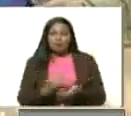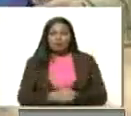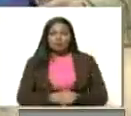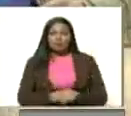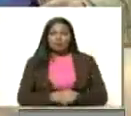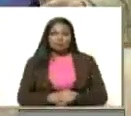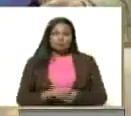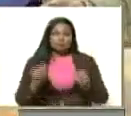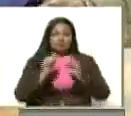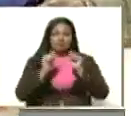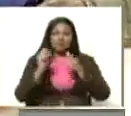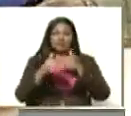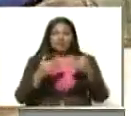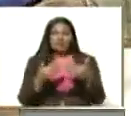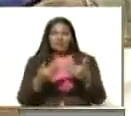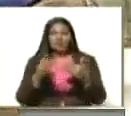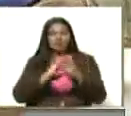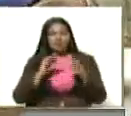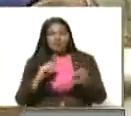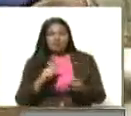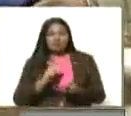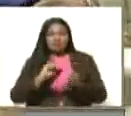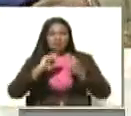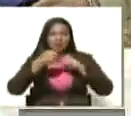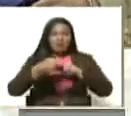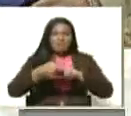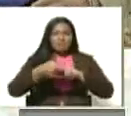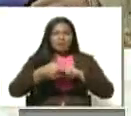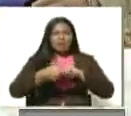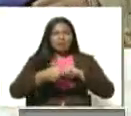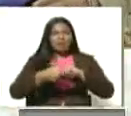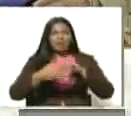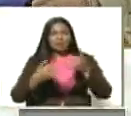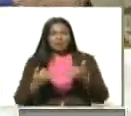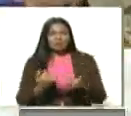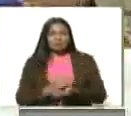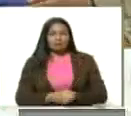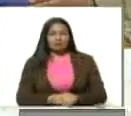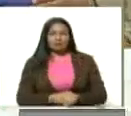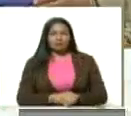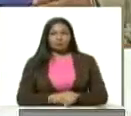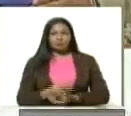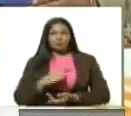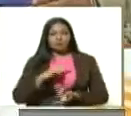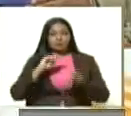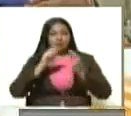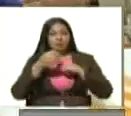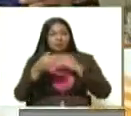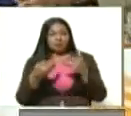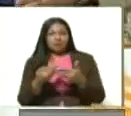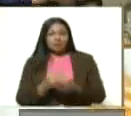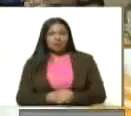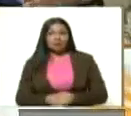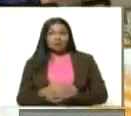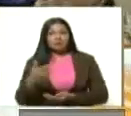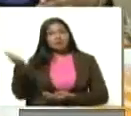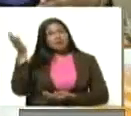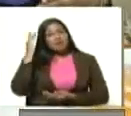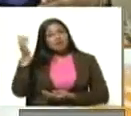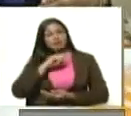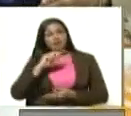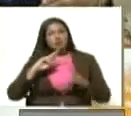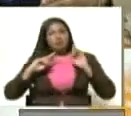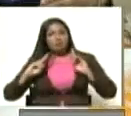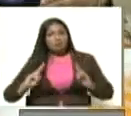romper con esos paradigmas y de transformarlos, más que romper, de transformar los paradigmas y cambiar los estereotipos. Saber que somos seres